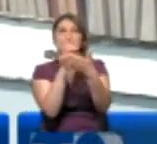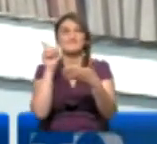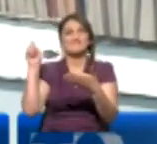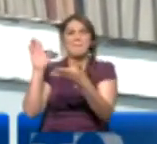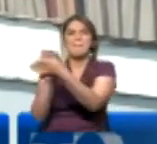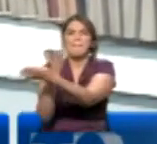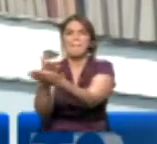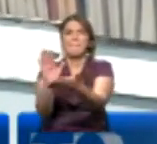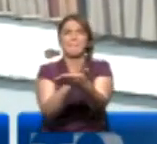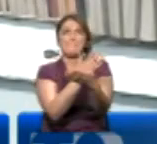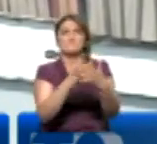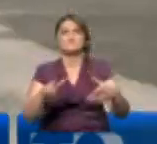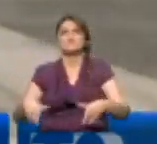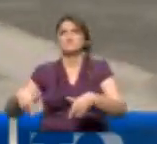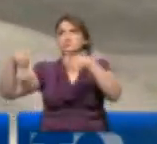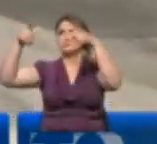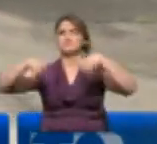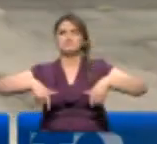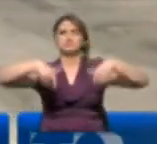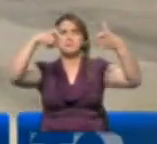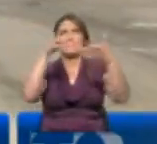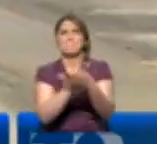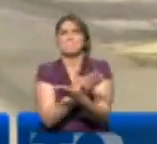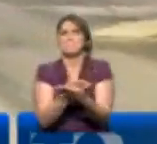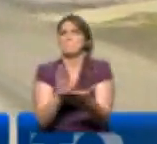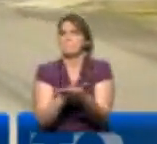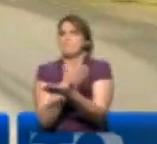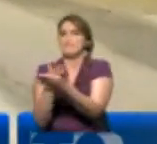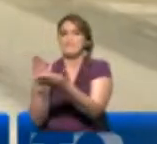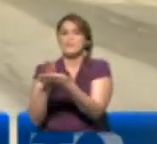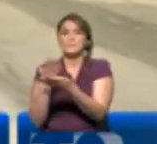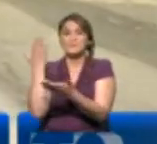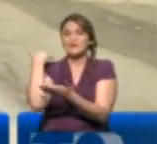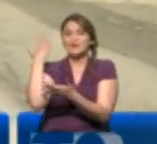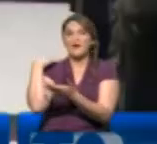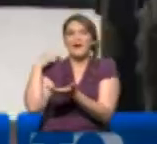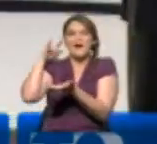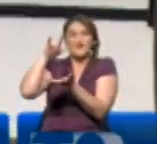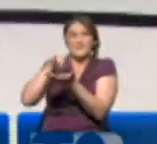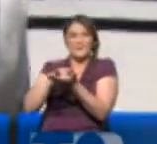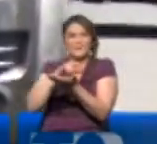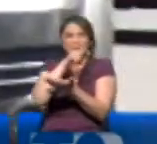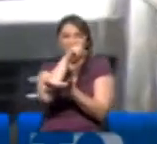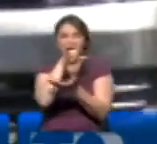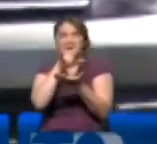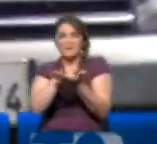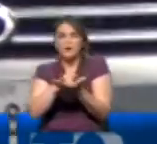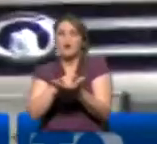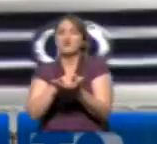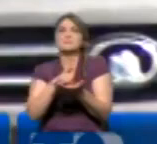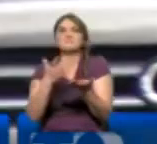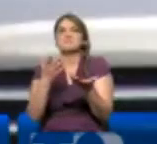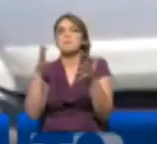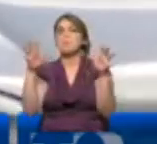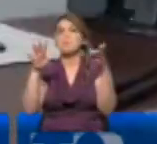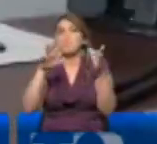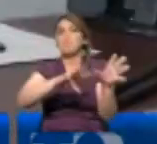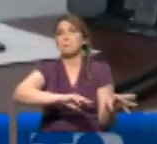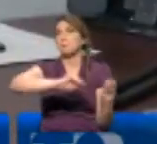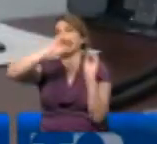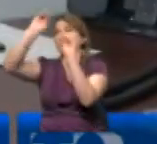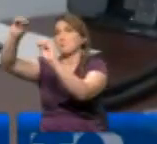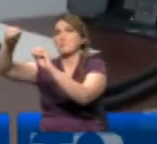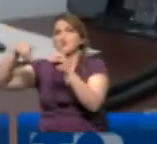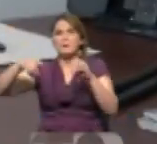salido dejando edificaciones enteras vacías. También con la salida del aeropuerto existe una depresión de la avenida 10 de Agosto. ¿Qué es lo